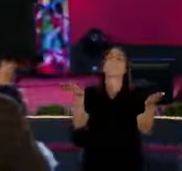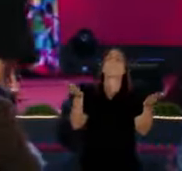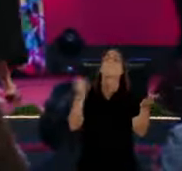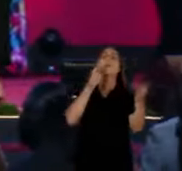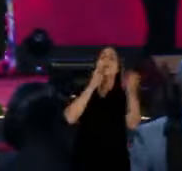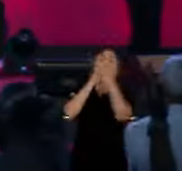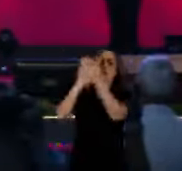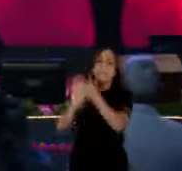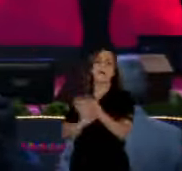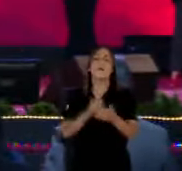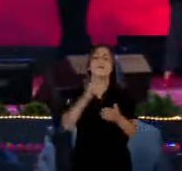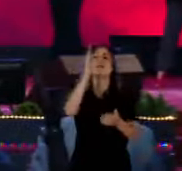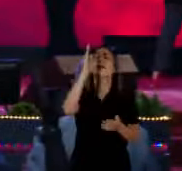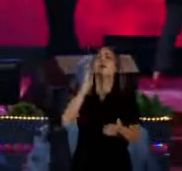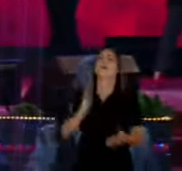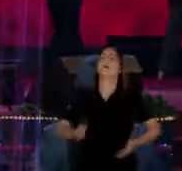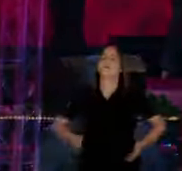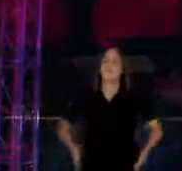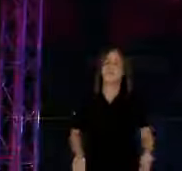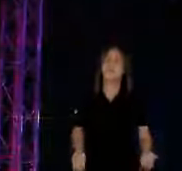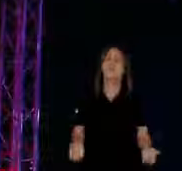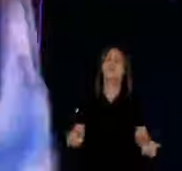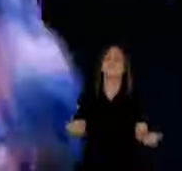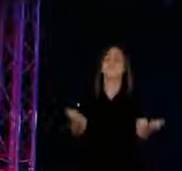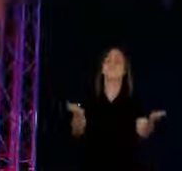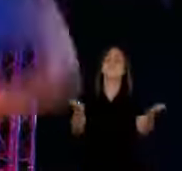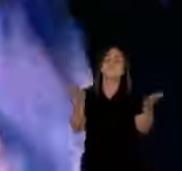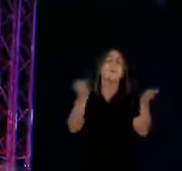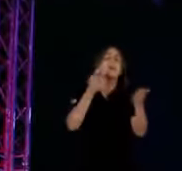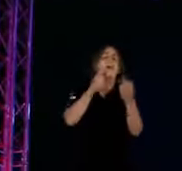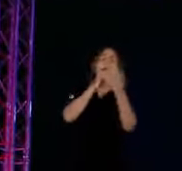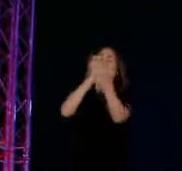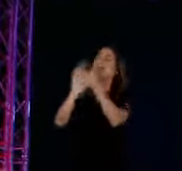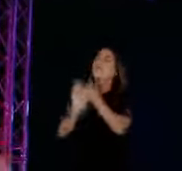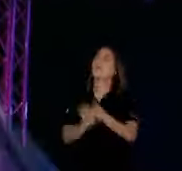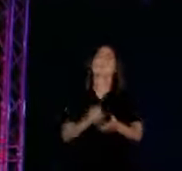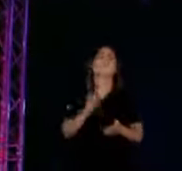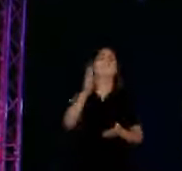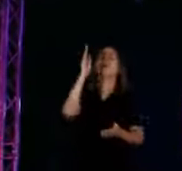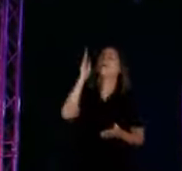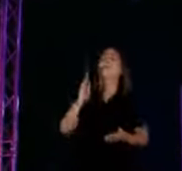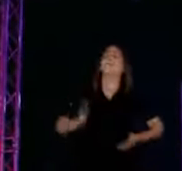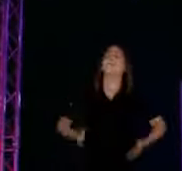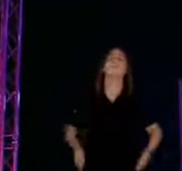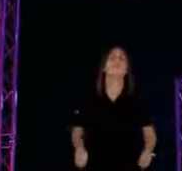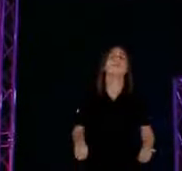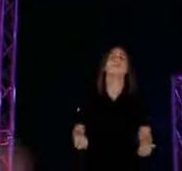Dios, alaba a Dios, alaba a